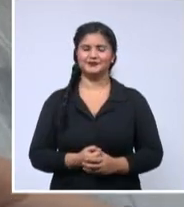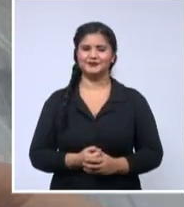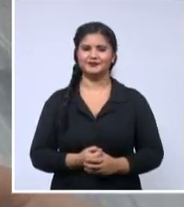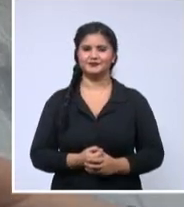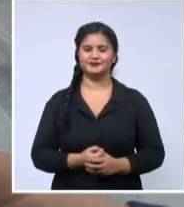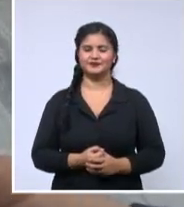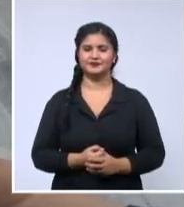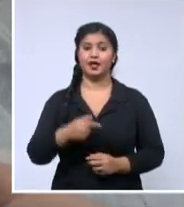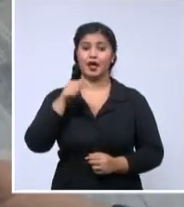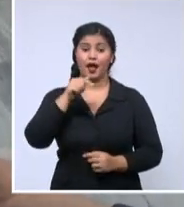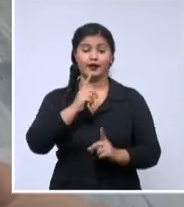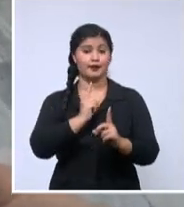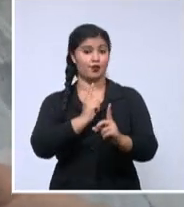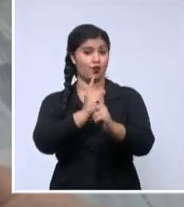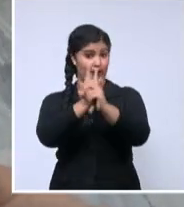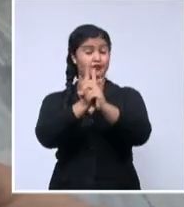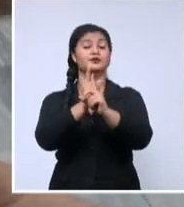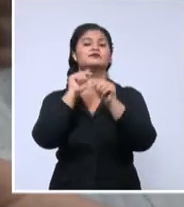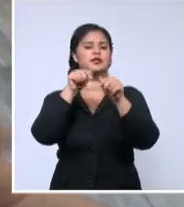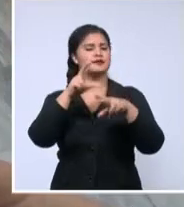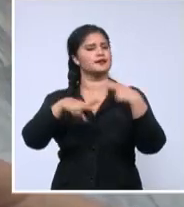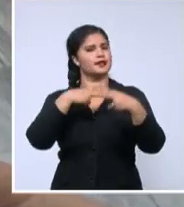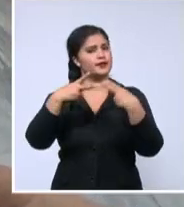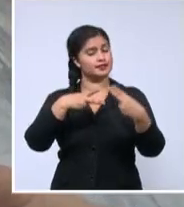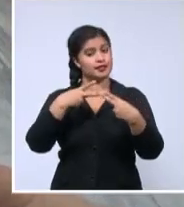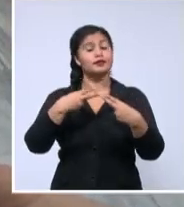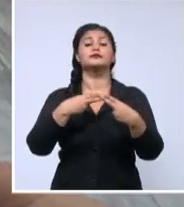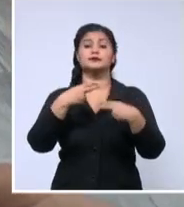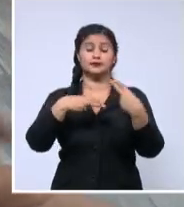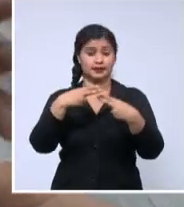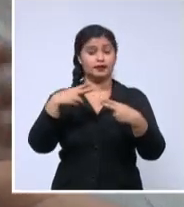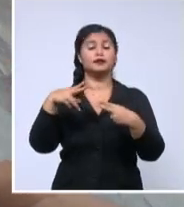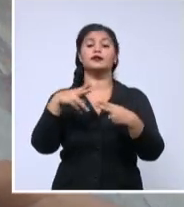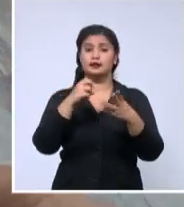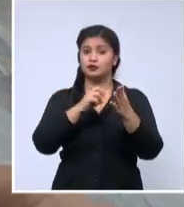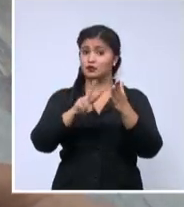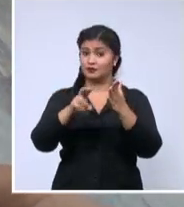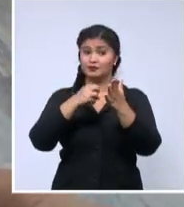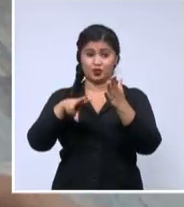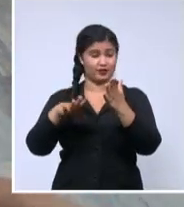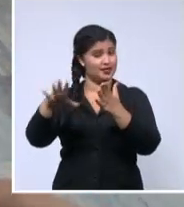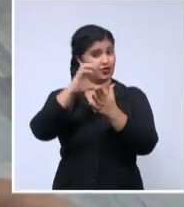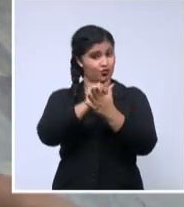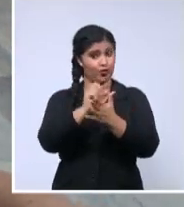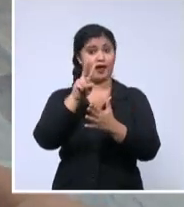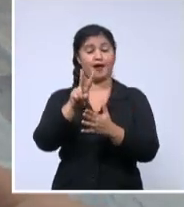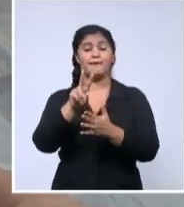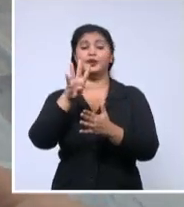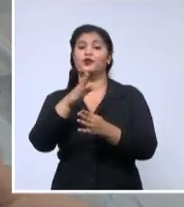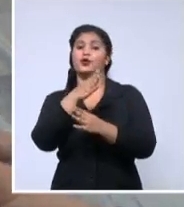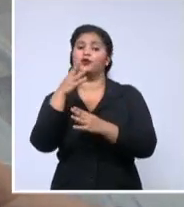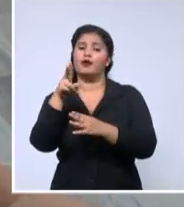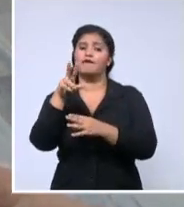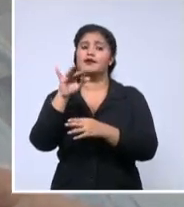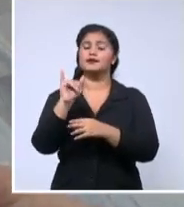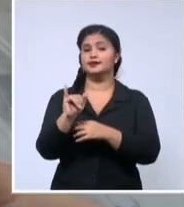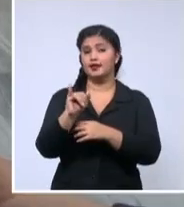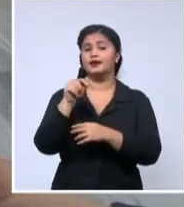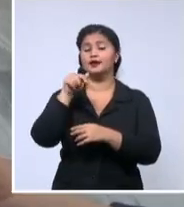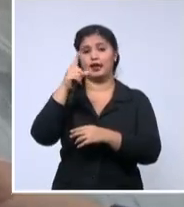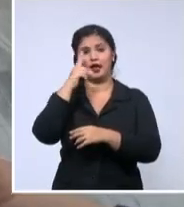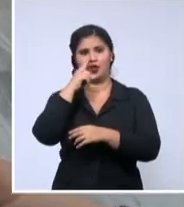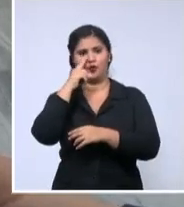estará realizando en todo el país y para el mundo de manera virtual, del 24 al 26 de noviembre, con un panel sobre